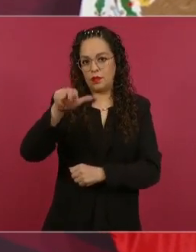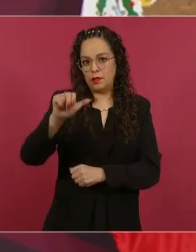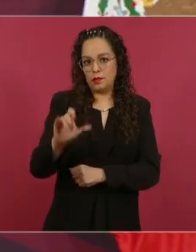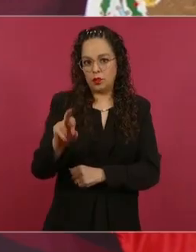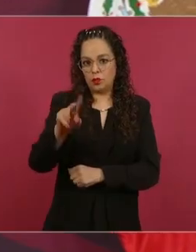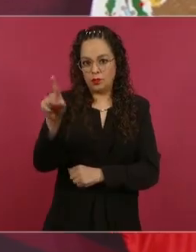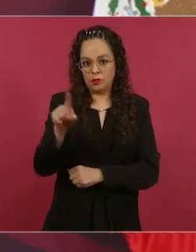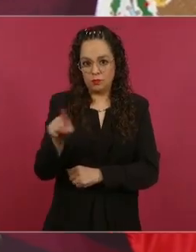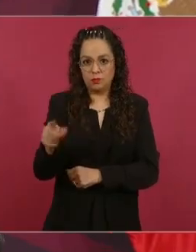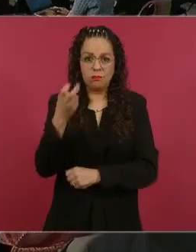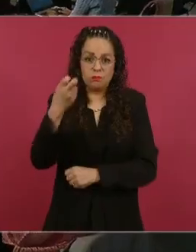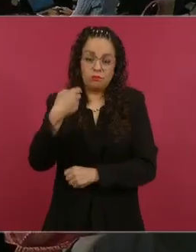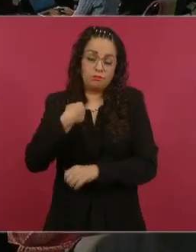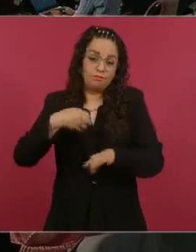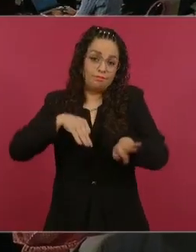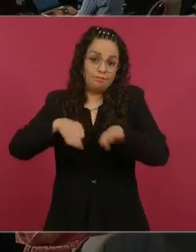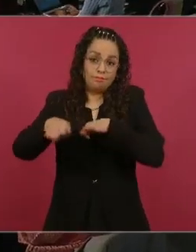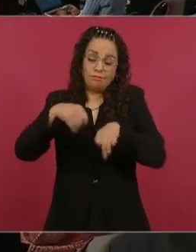En eso ando.